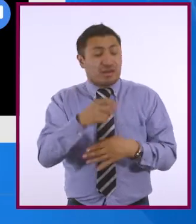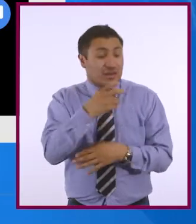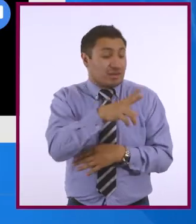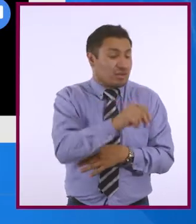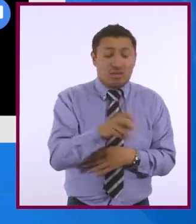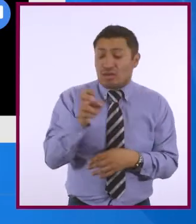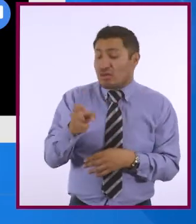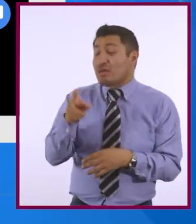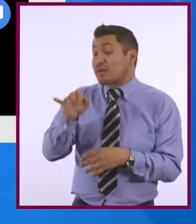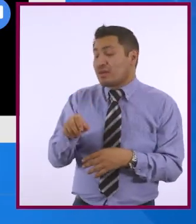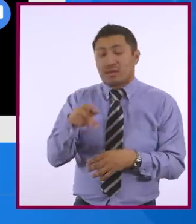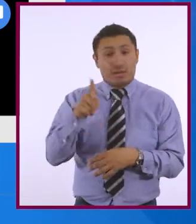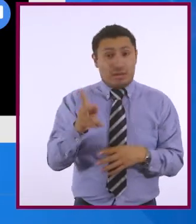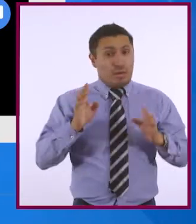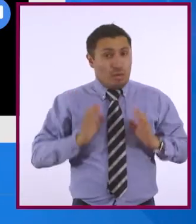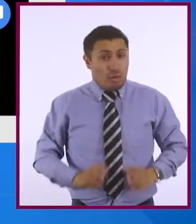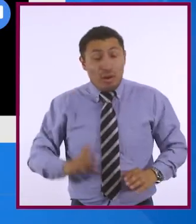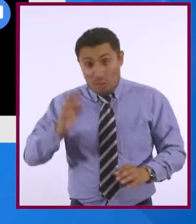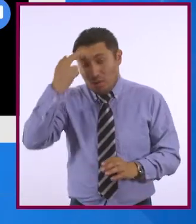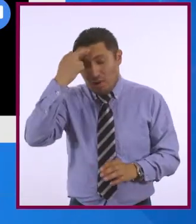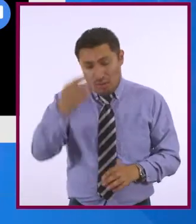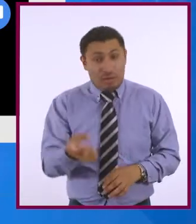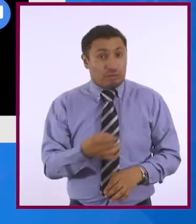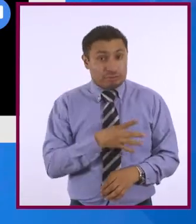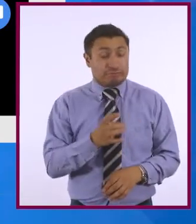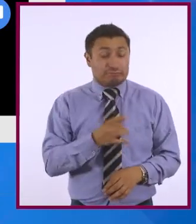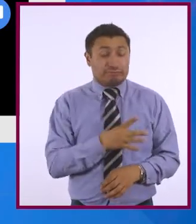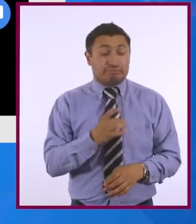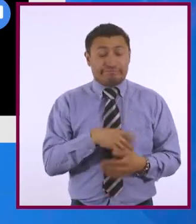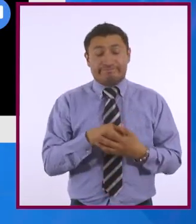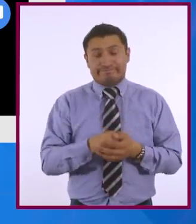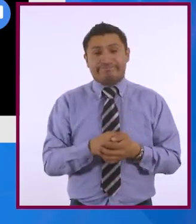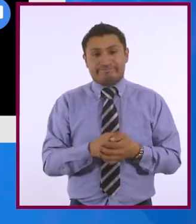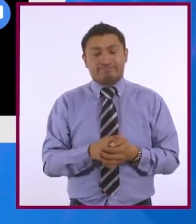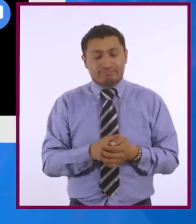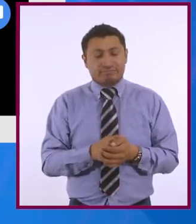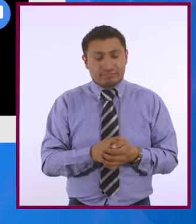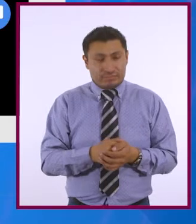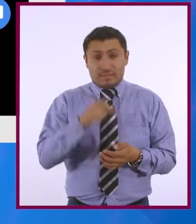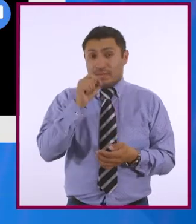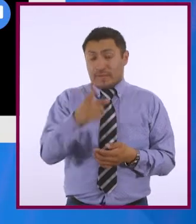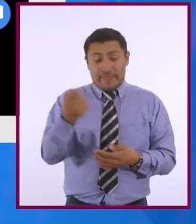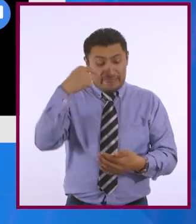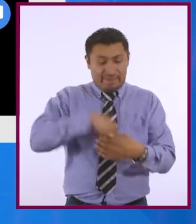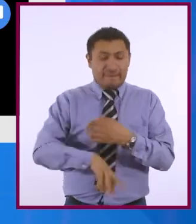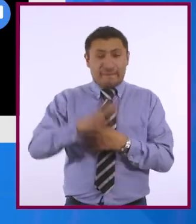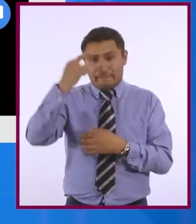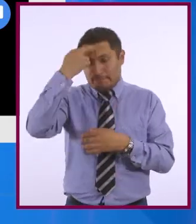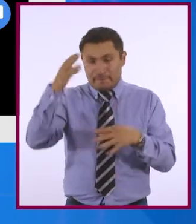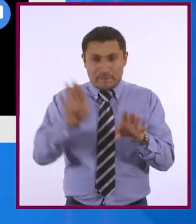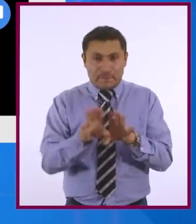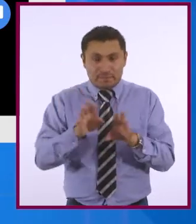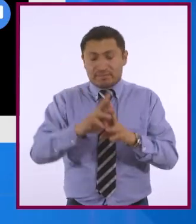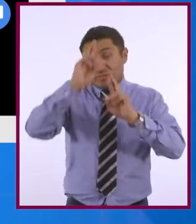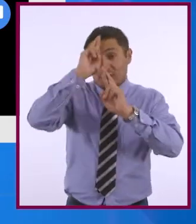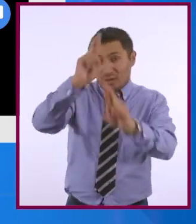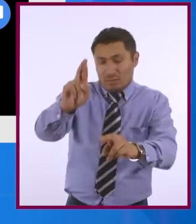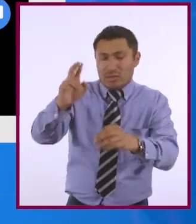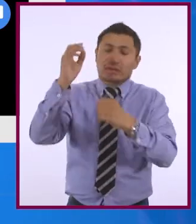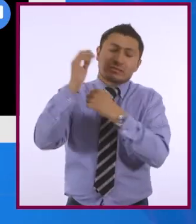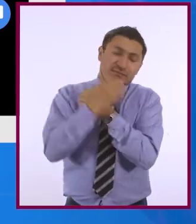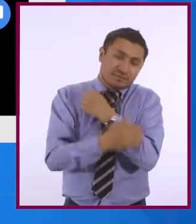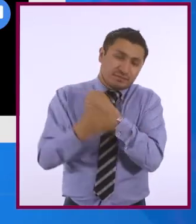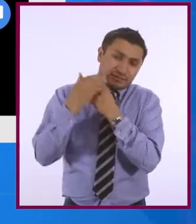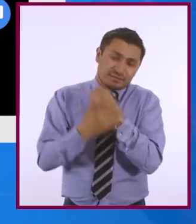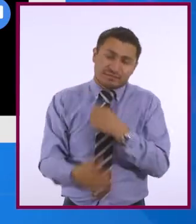su cuerpo recuerda a través del miedo. Y también se puede recordar a través de un respeto, una ternura,